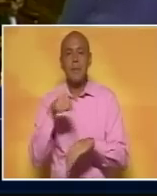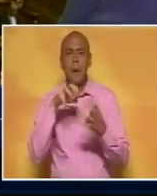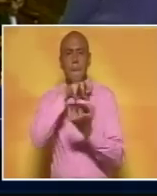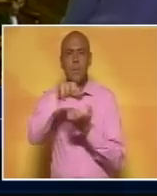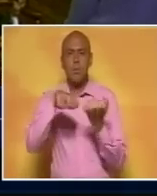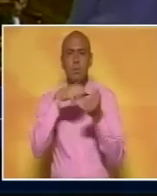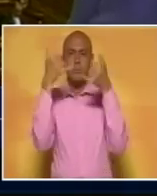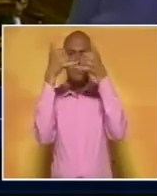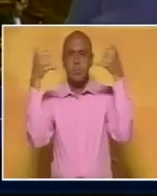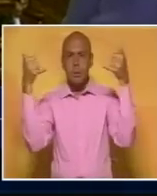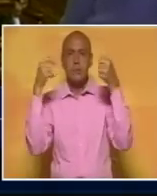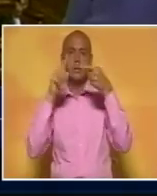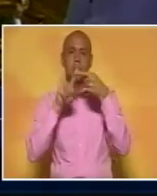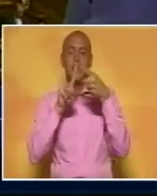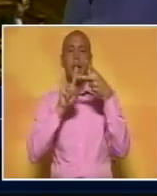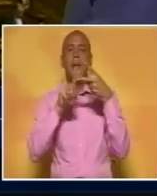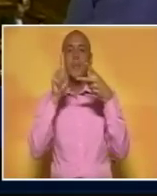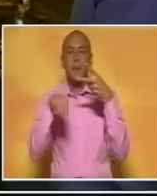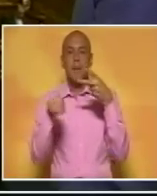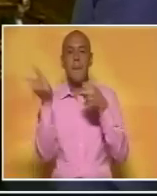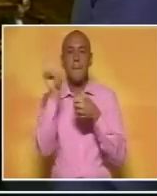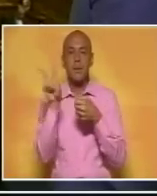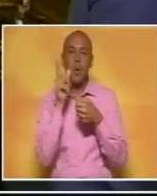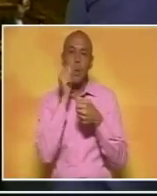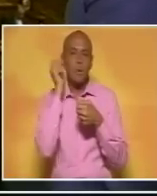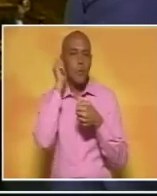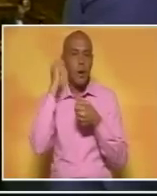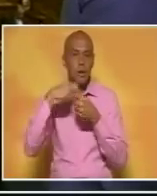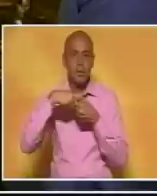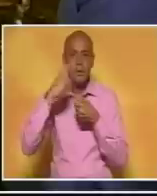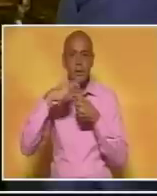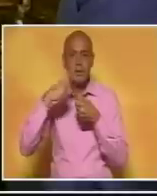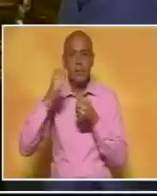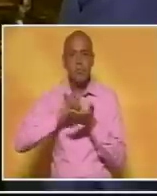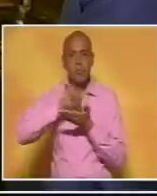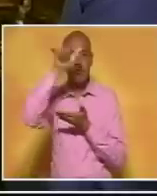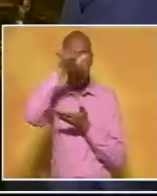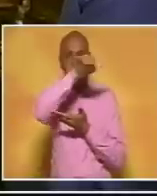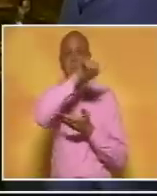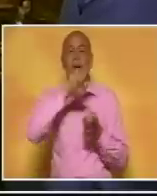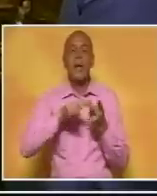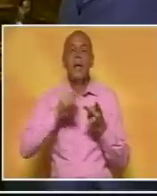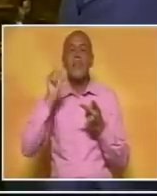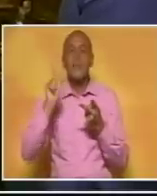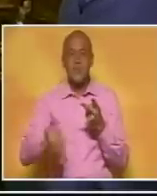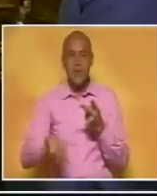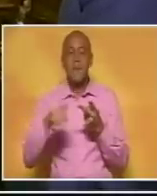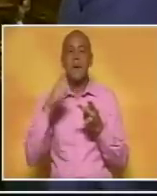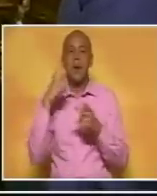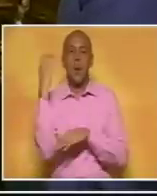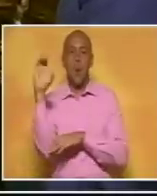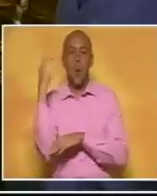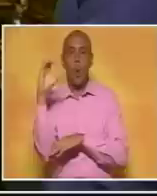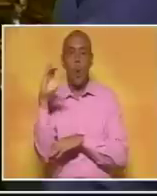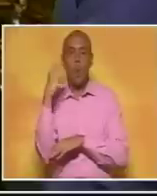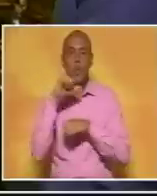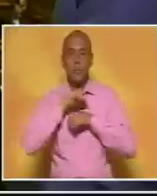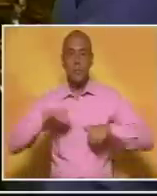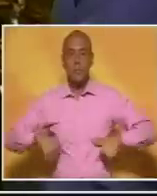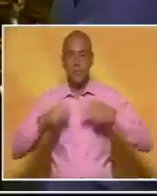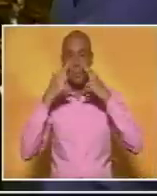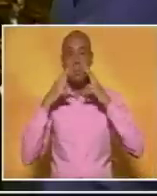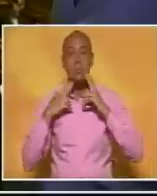la situación de la migración venezolana y denuncias sobre presencia de grupos irregulares colombianos en